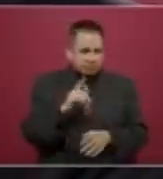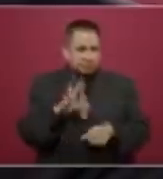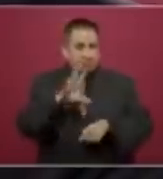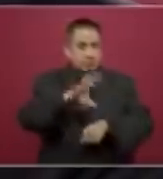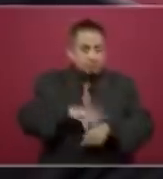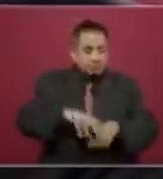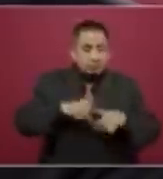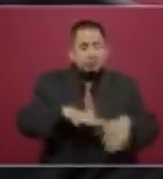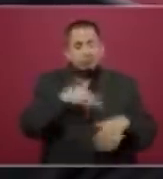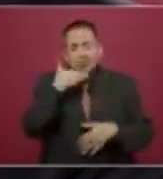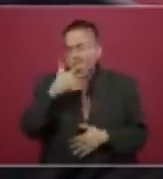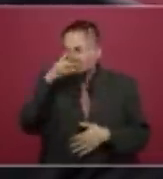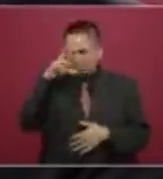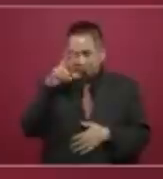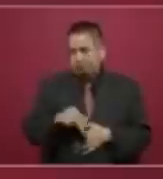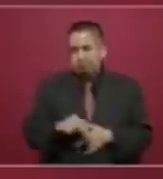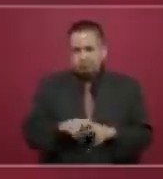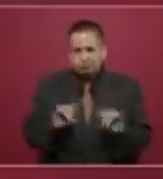tolera